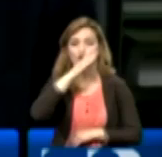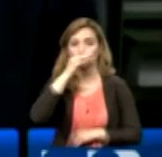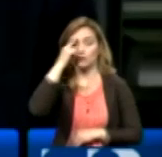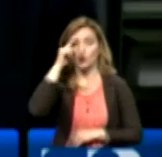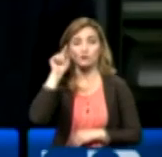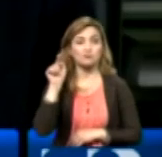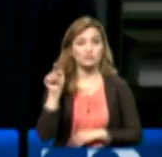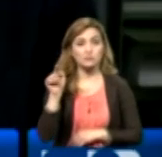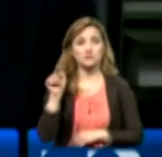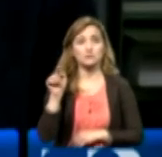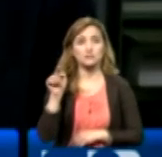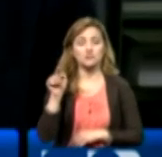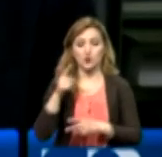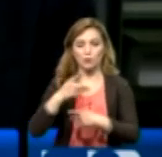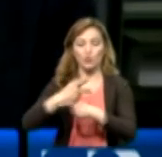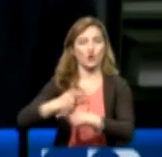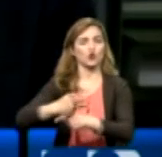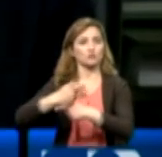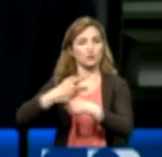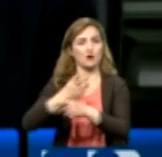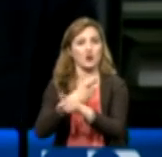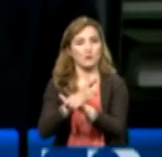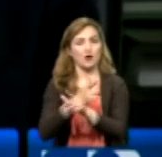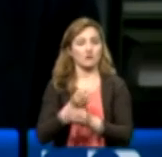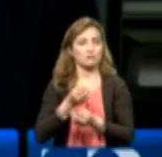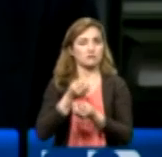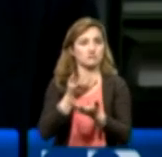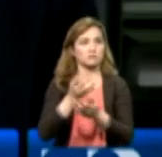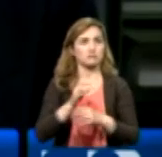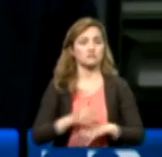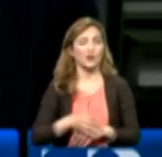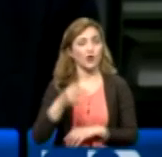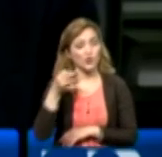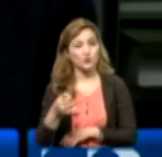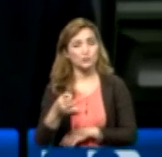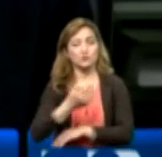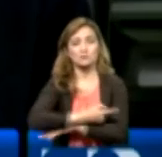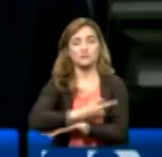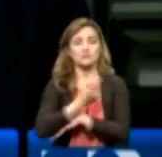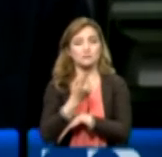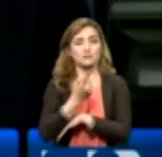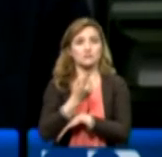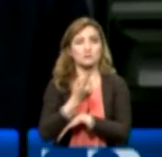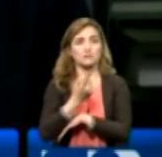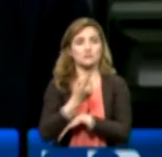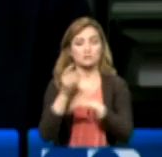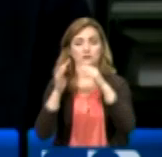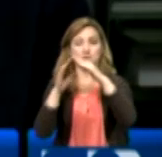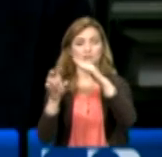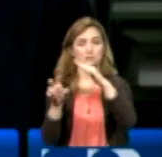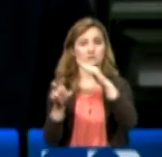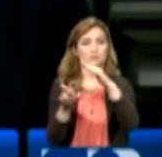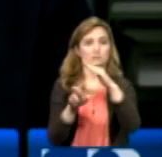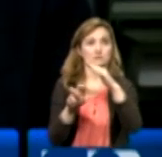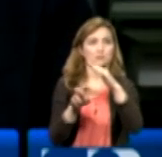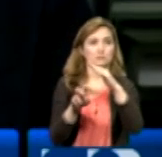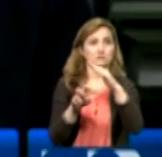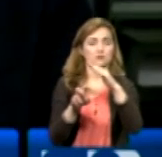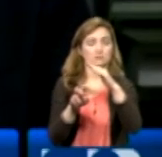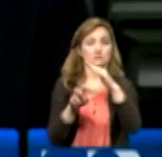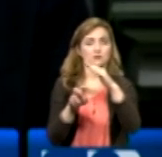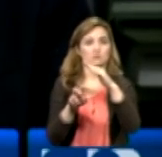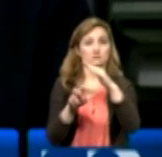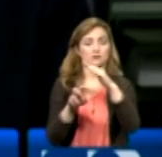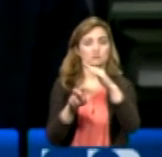que tanto lo protegió por la libertad de expresión, justo en los días en que estaba dándole el asilo, estaba siguiéndole